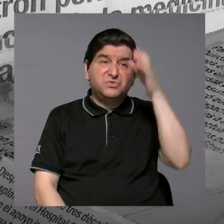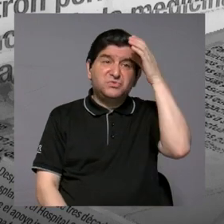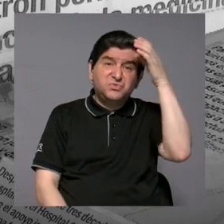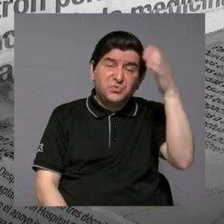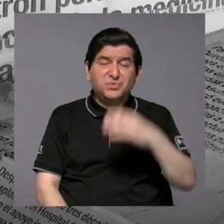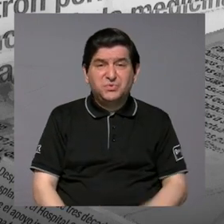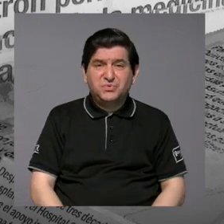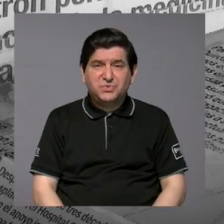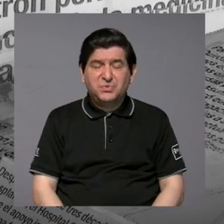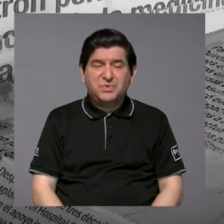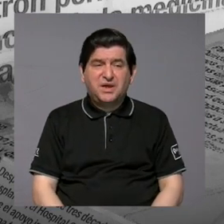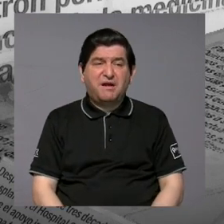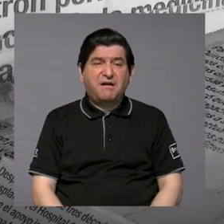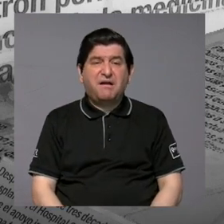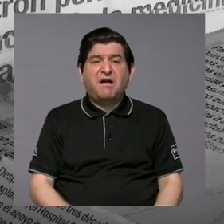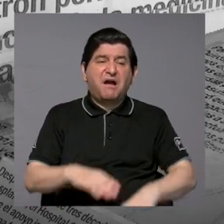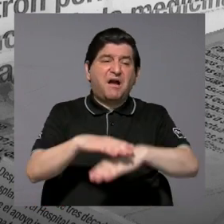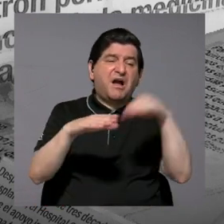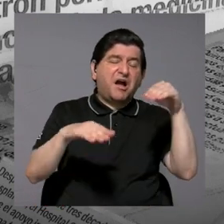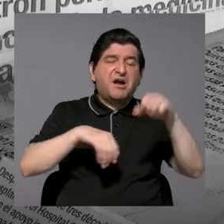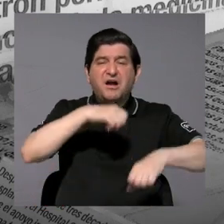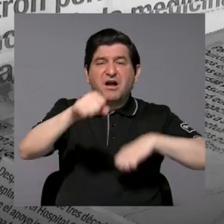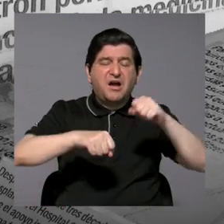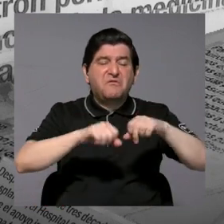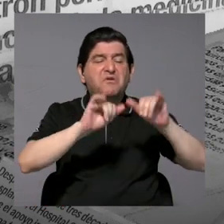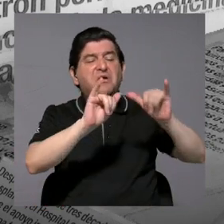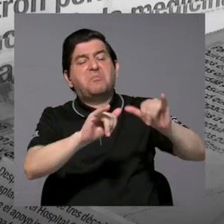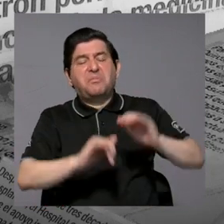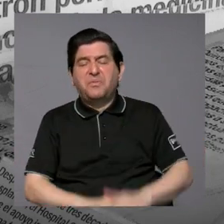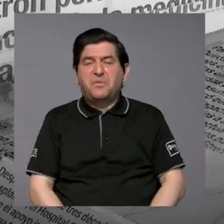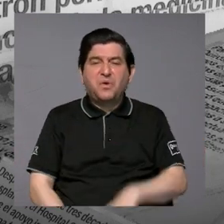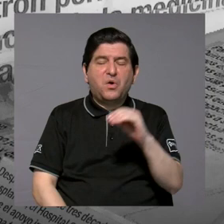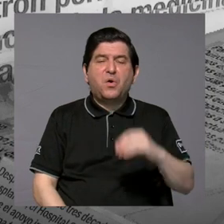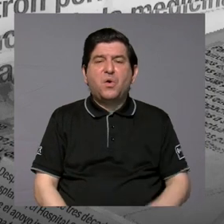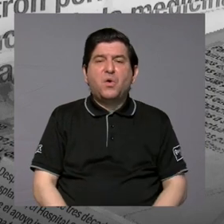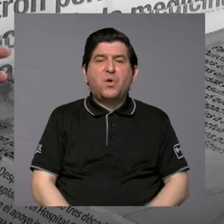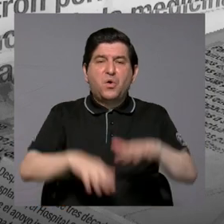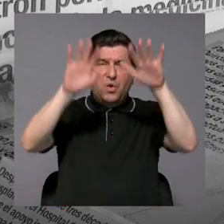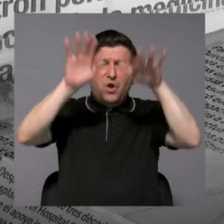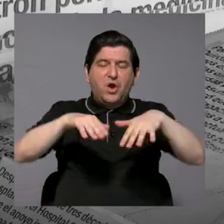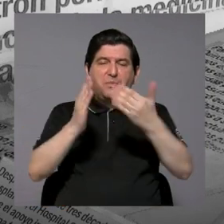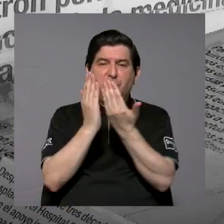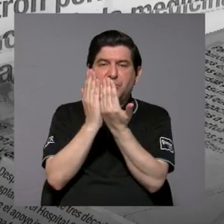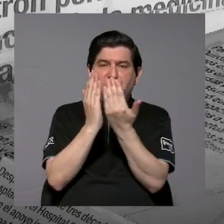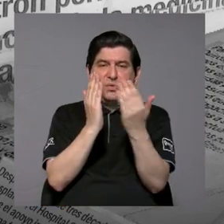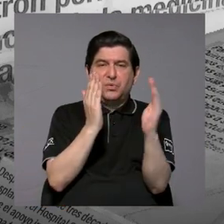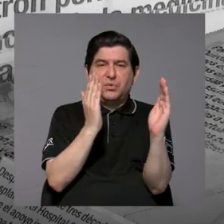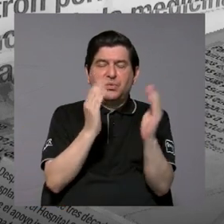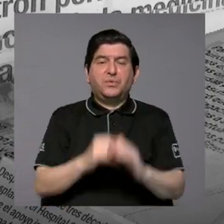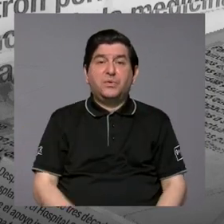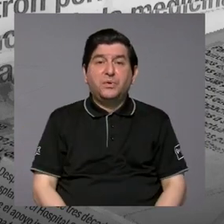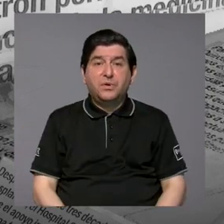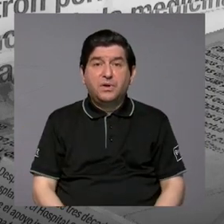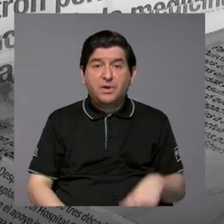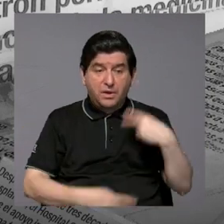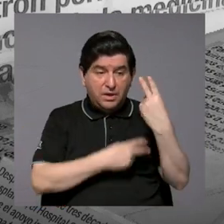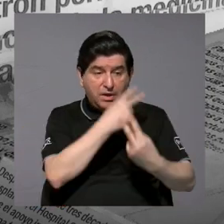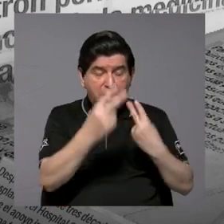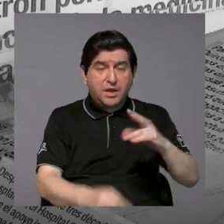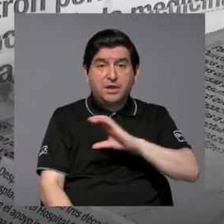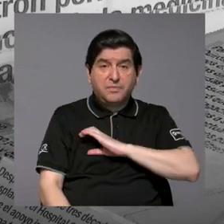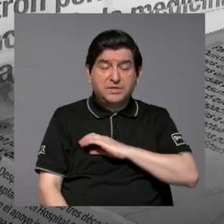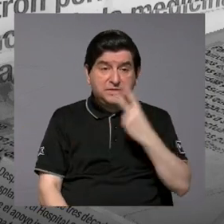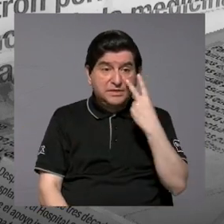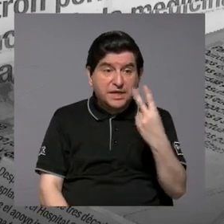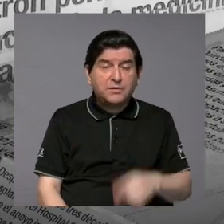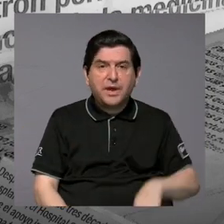tiene como cultura dejar afuera la bicicleta dejar el portón abierto inclusive en patrullaje nos hemos